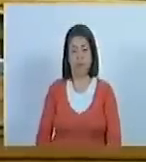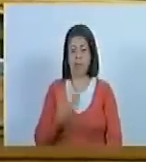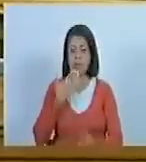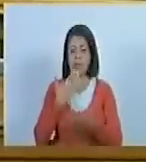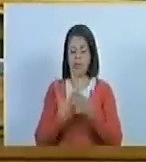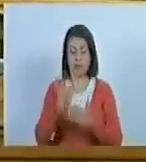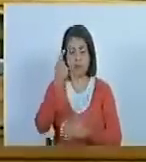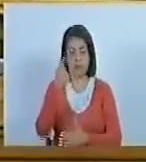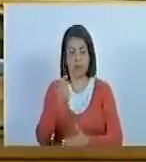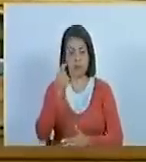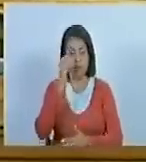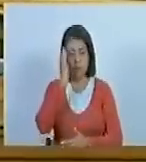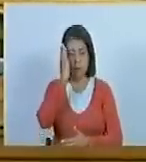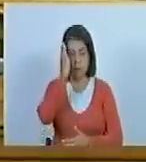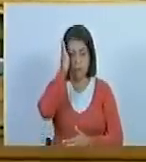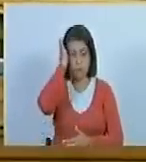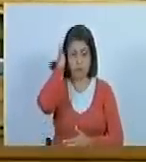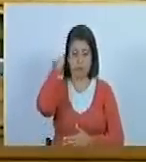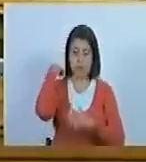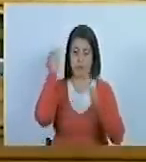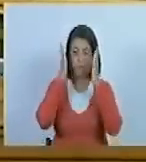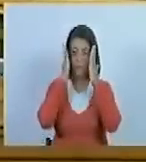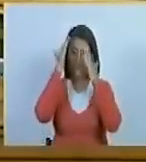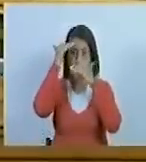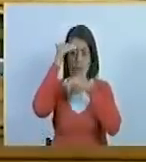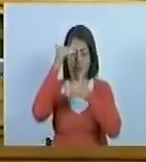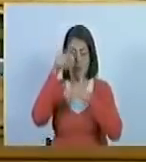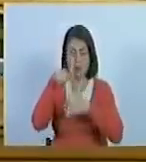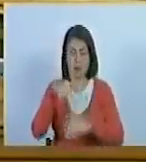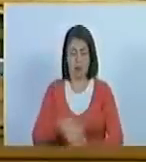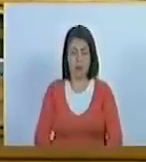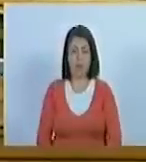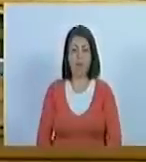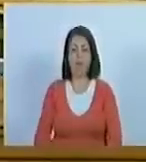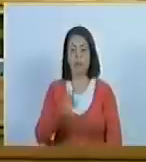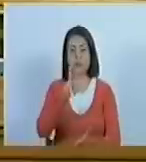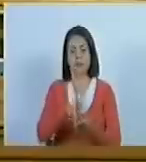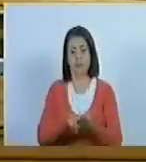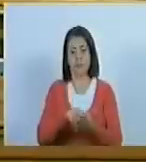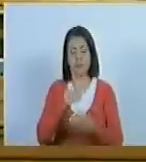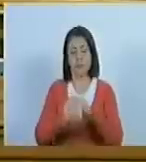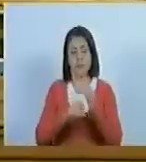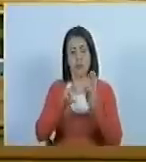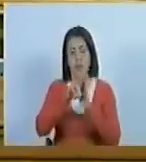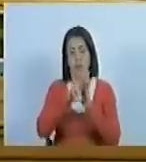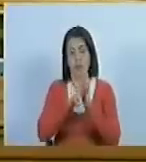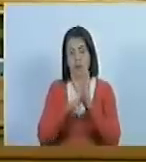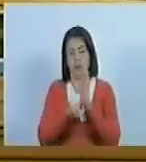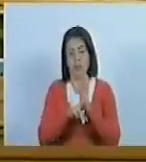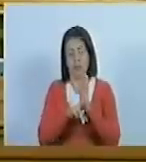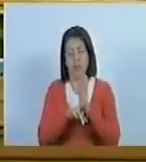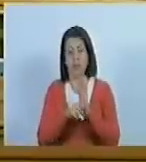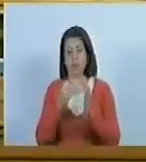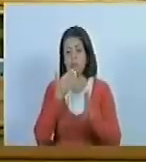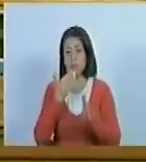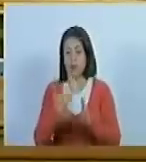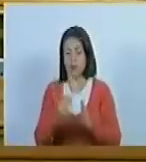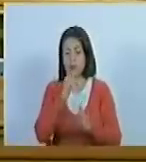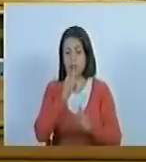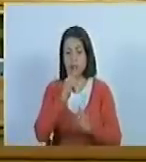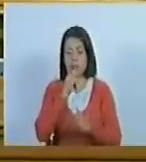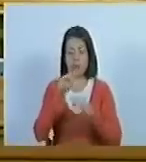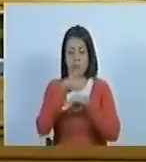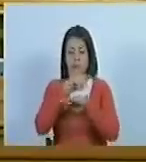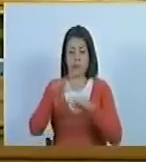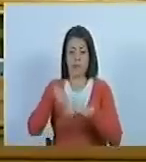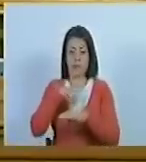Gracias, diputado. Estaremos atentos a la aprobación del correspondiente reglamento y solicitaremos información al